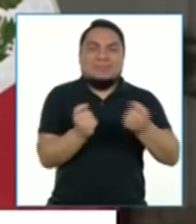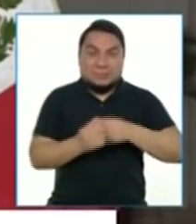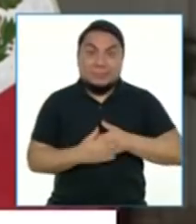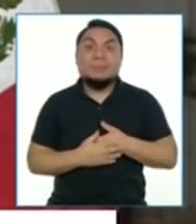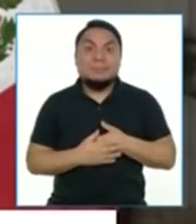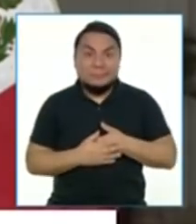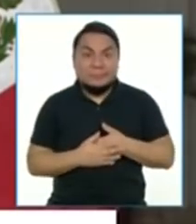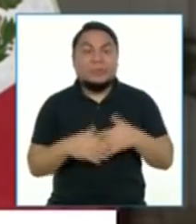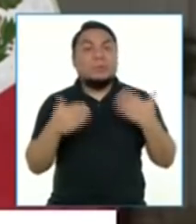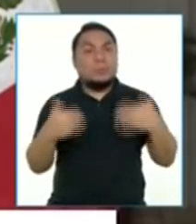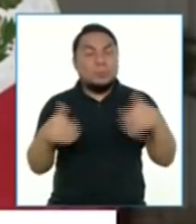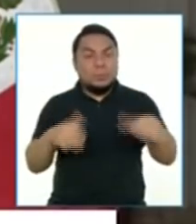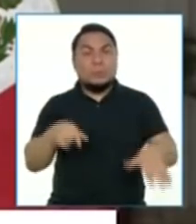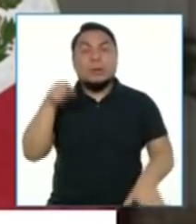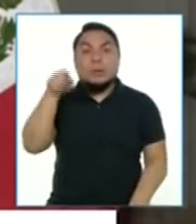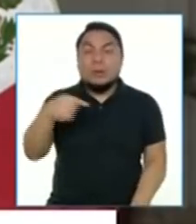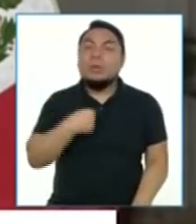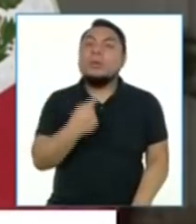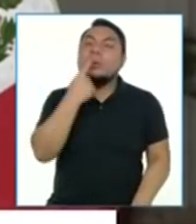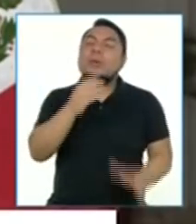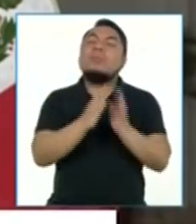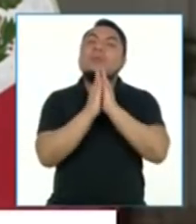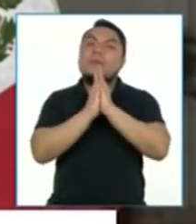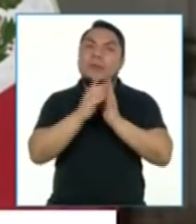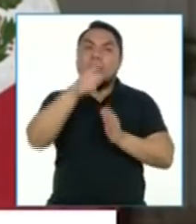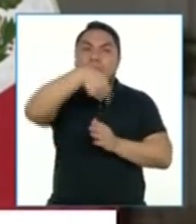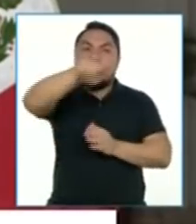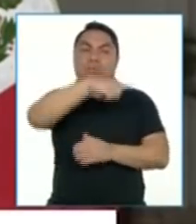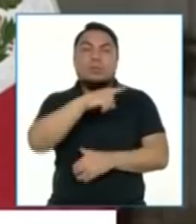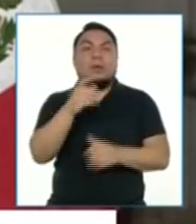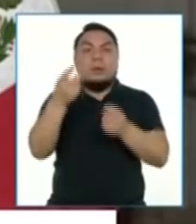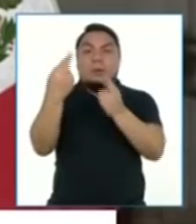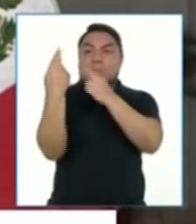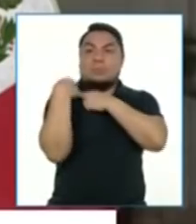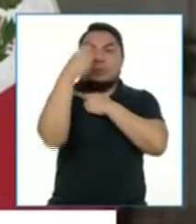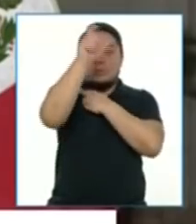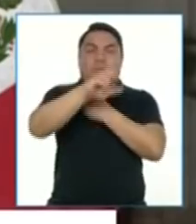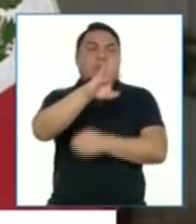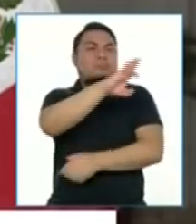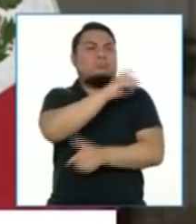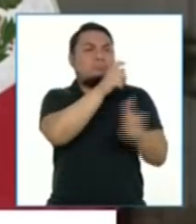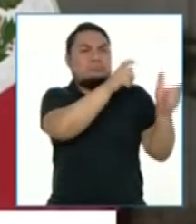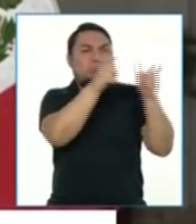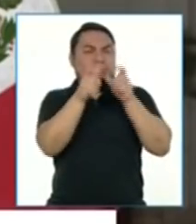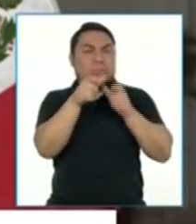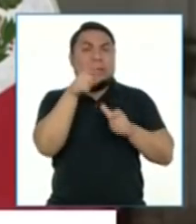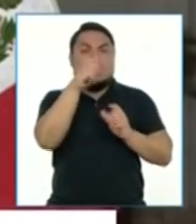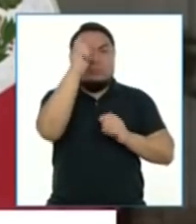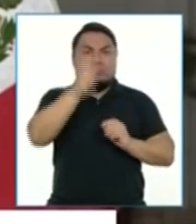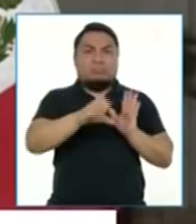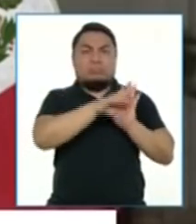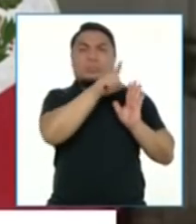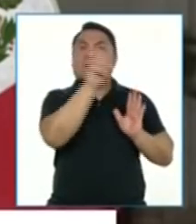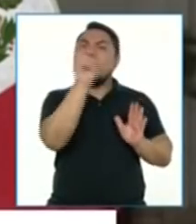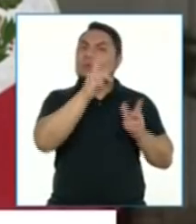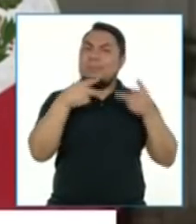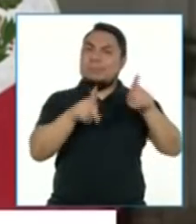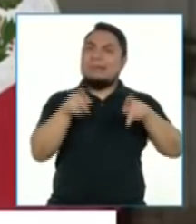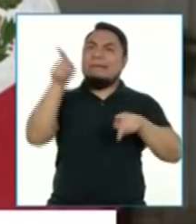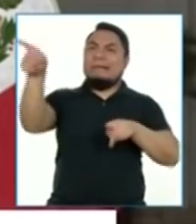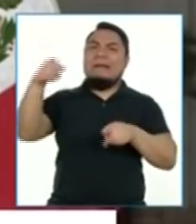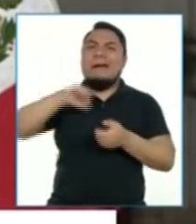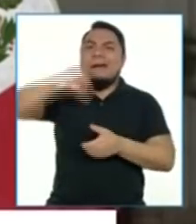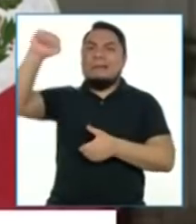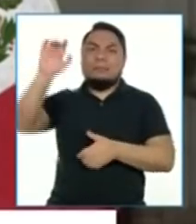tipo de prácticas más allá que creo que es gravísimo y que no se han dado las explicaciones sobre